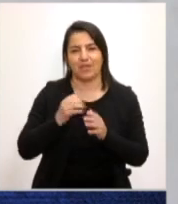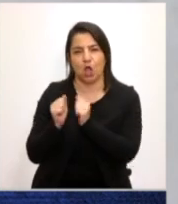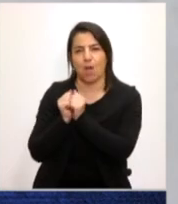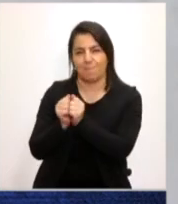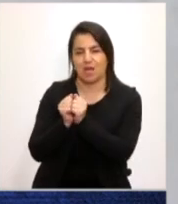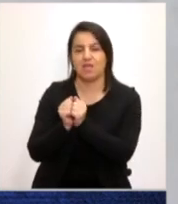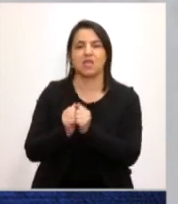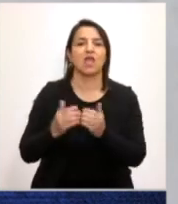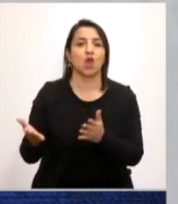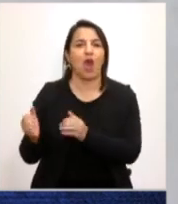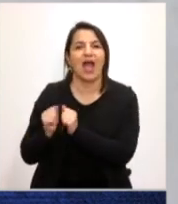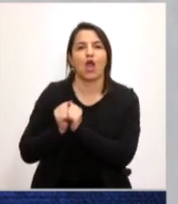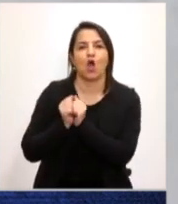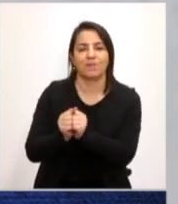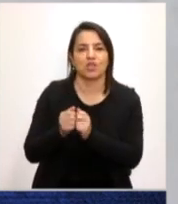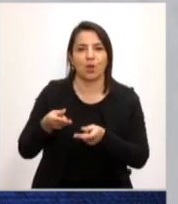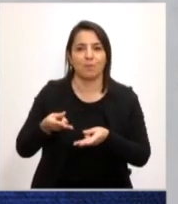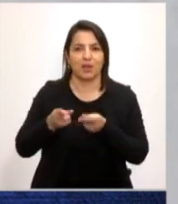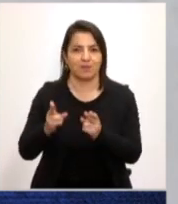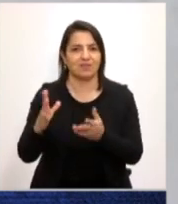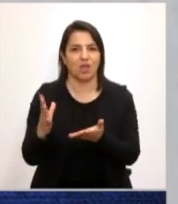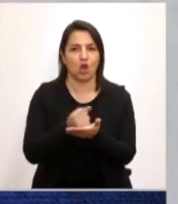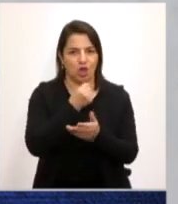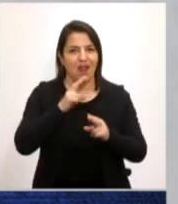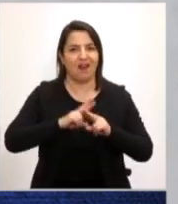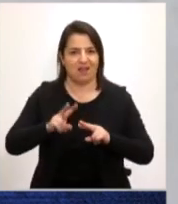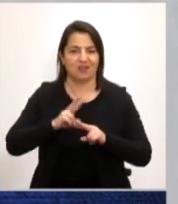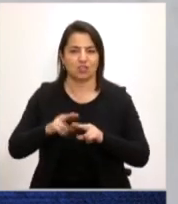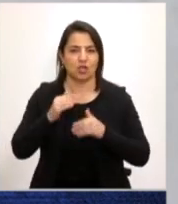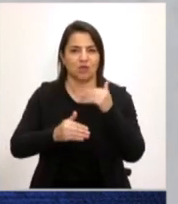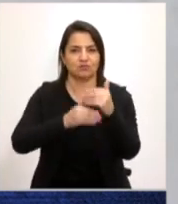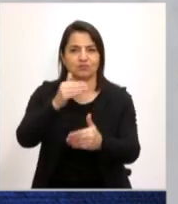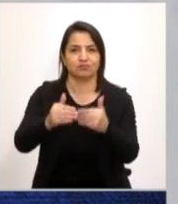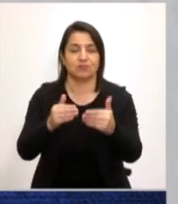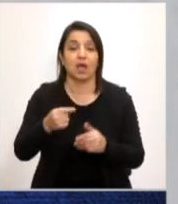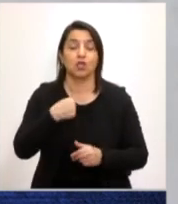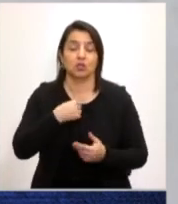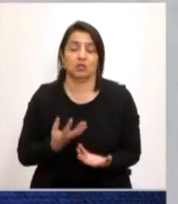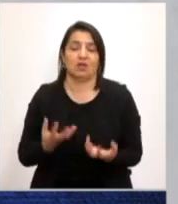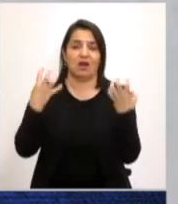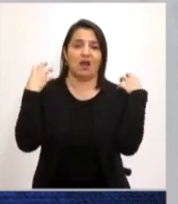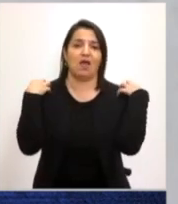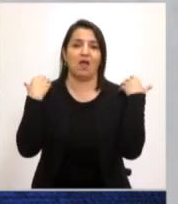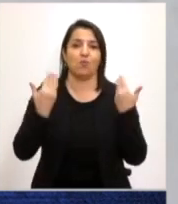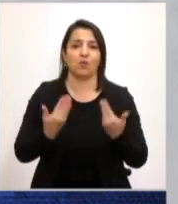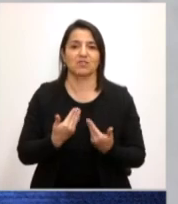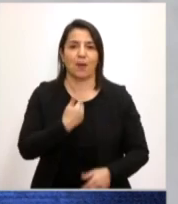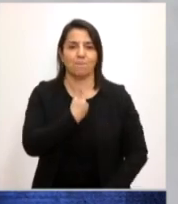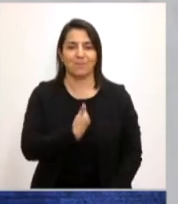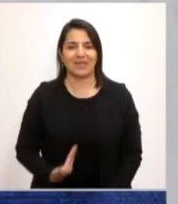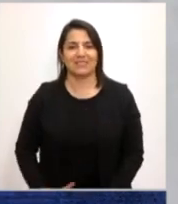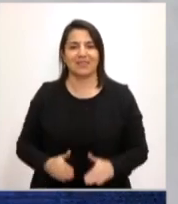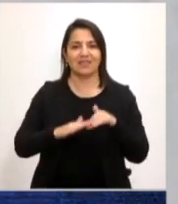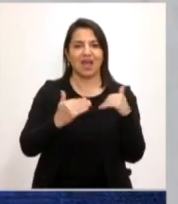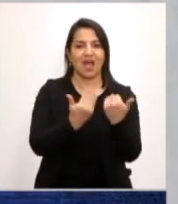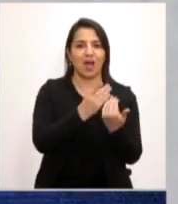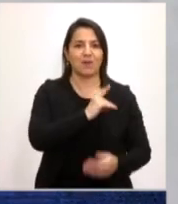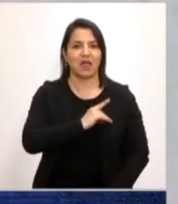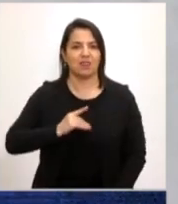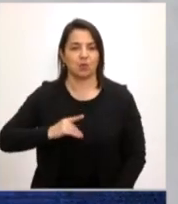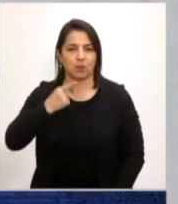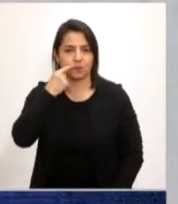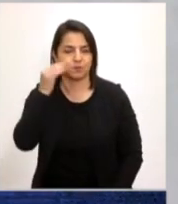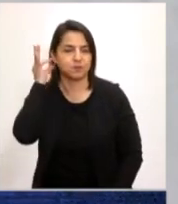por acompañarme y por permitirme llevar adelante estas acciones. Y bajo esta responsabilidad de la Presidencia de la Cámara de Diputadas y